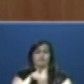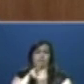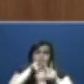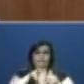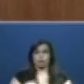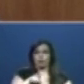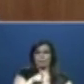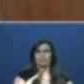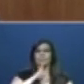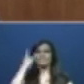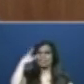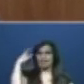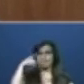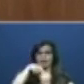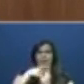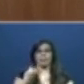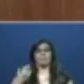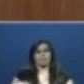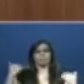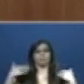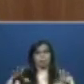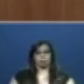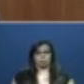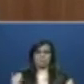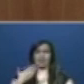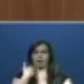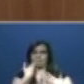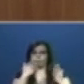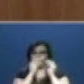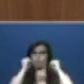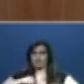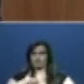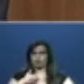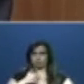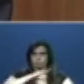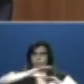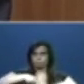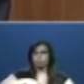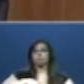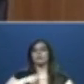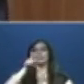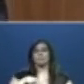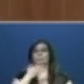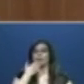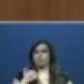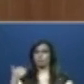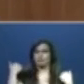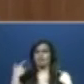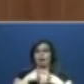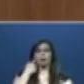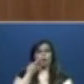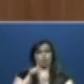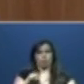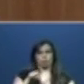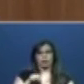podría asumir a través del convenio que para ello estamos ya negociando entre otras las responsabilidades de coordinar todas las